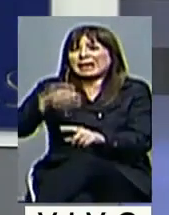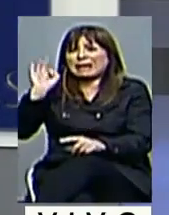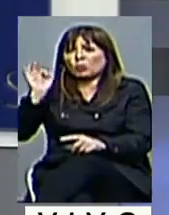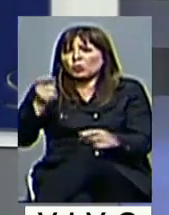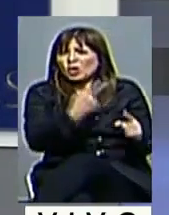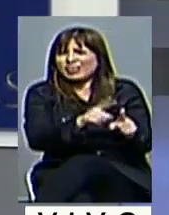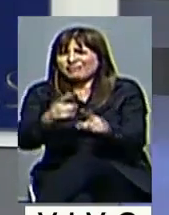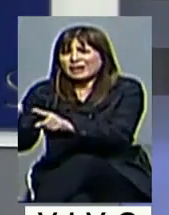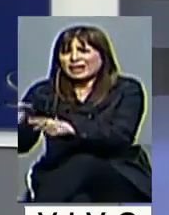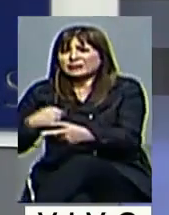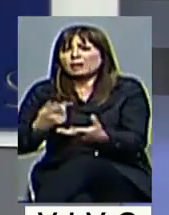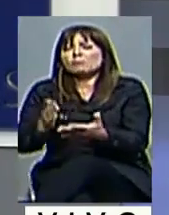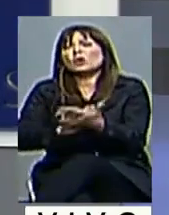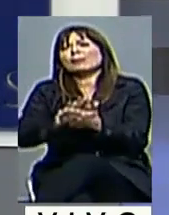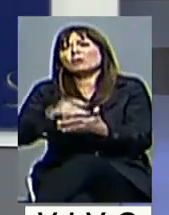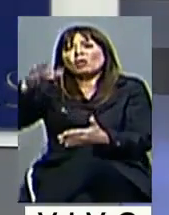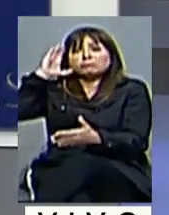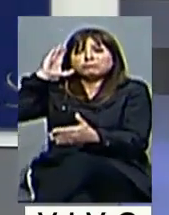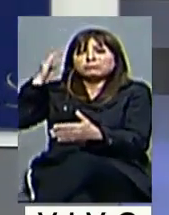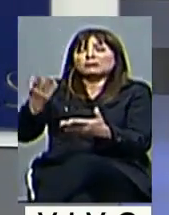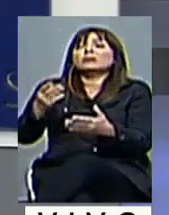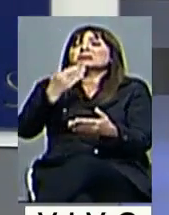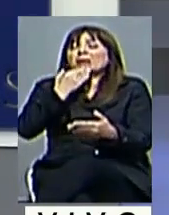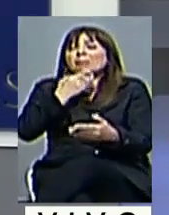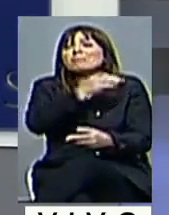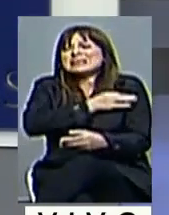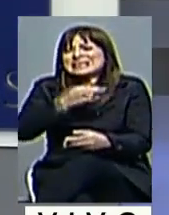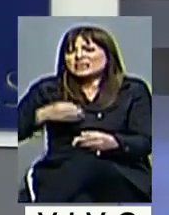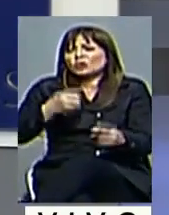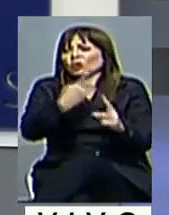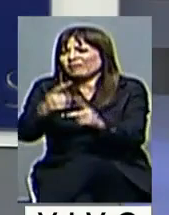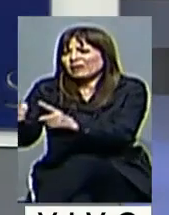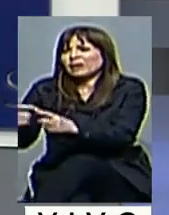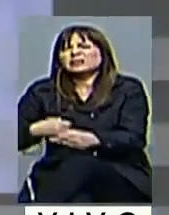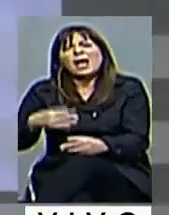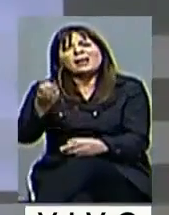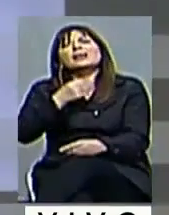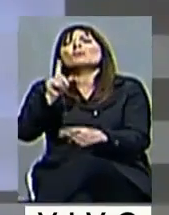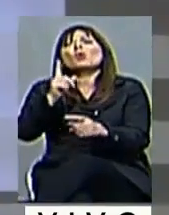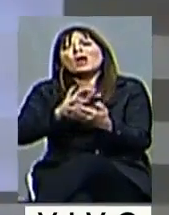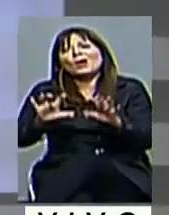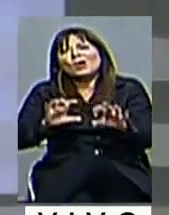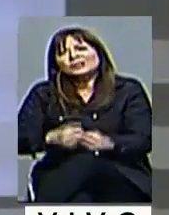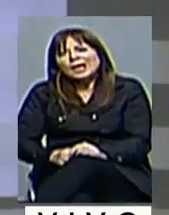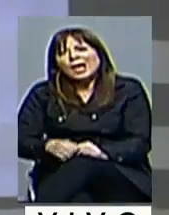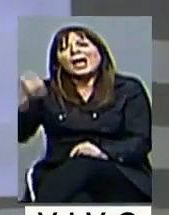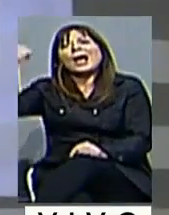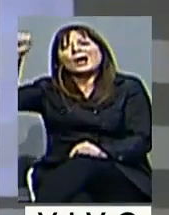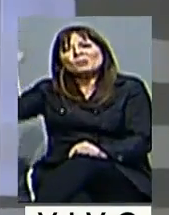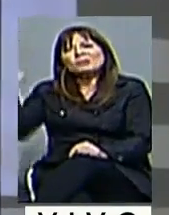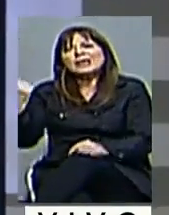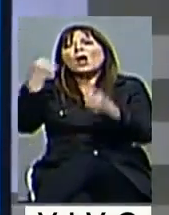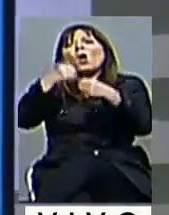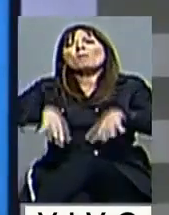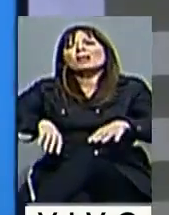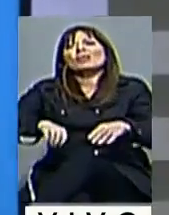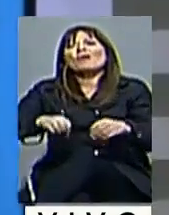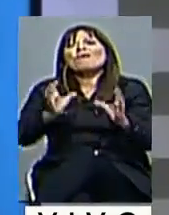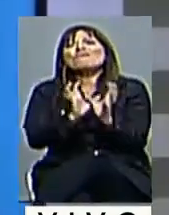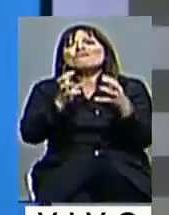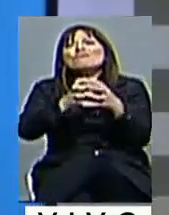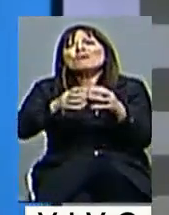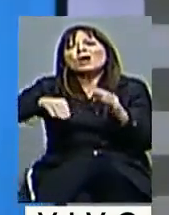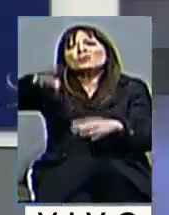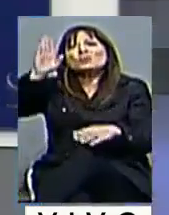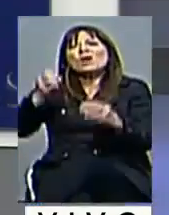con los distintos, bueno, desde la presidenta a los distintos ministros de este... Pero dime una cosa, ¿ganó Piñera o perdió la fuerza de mayoría? Que eso es diferente. Mira,